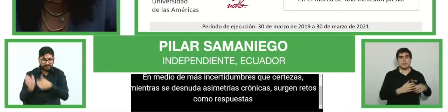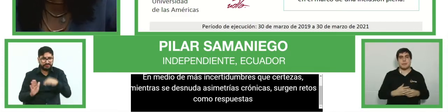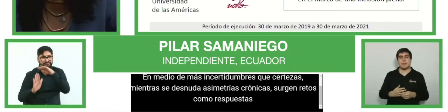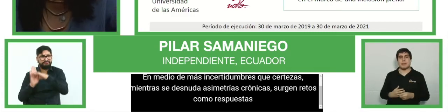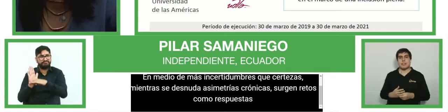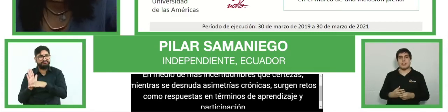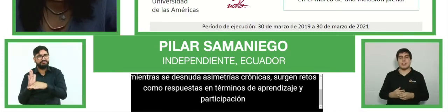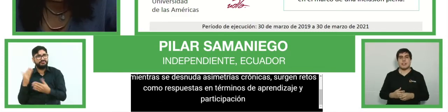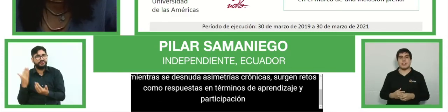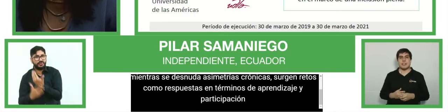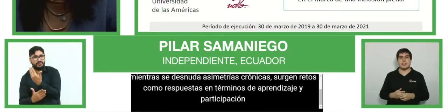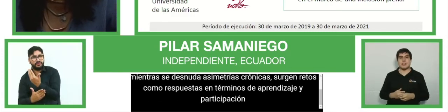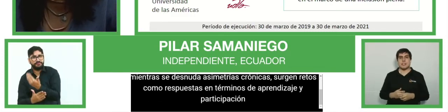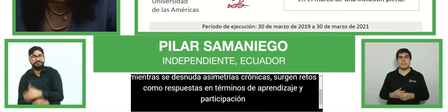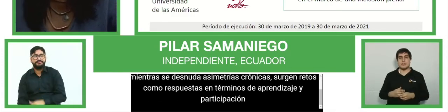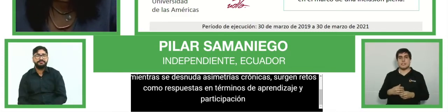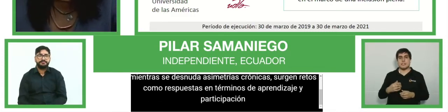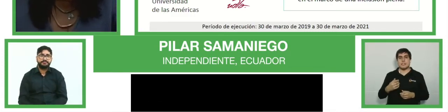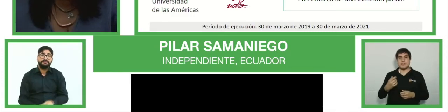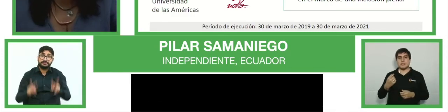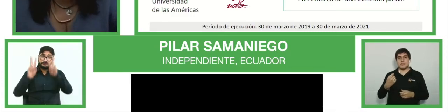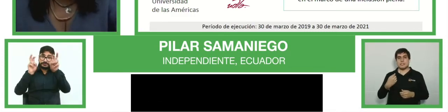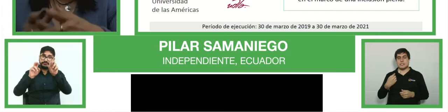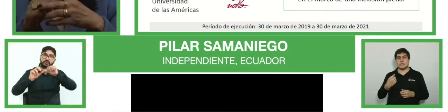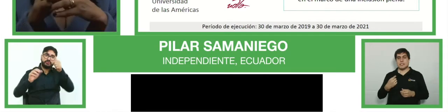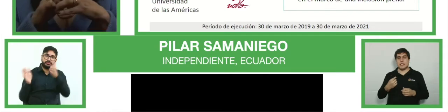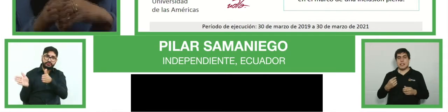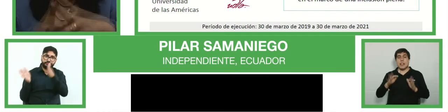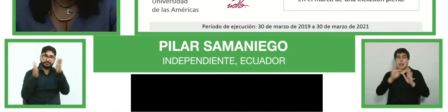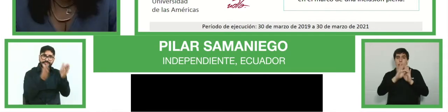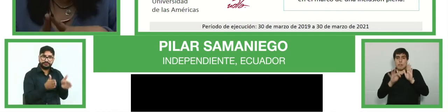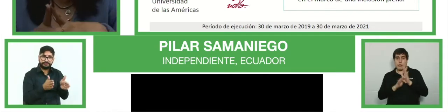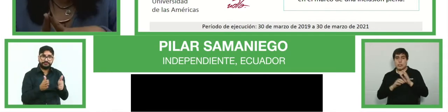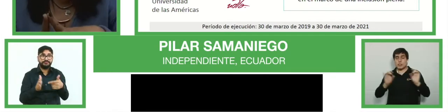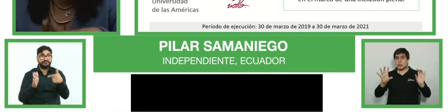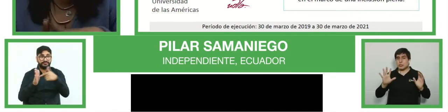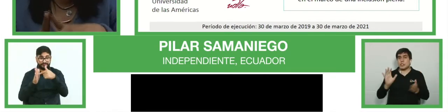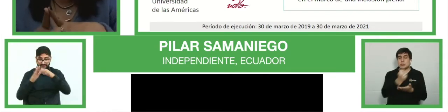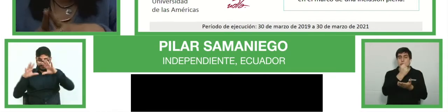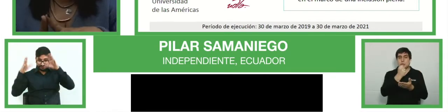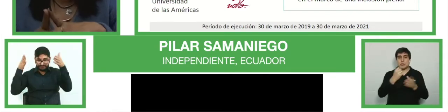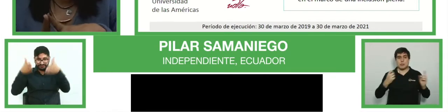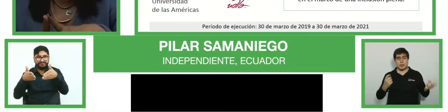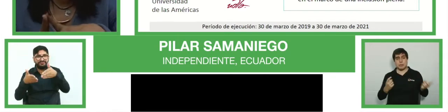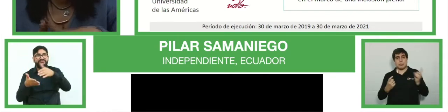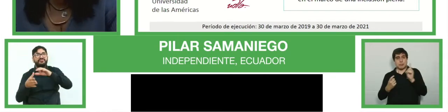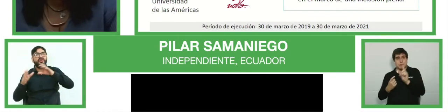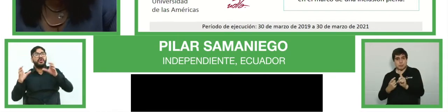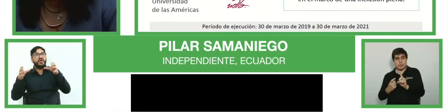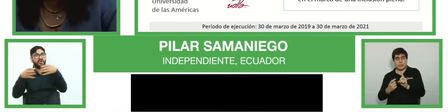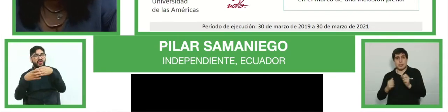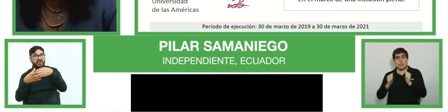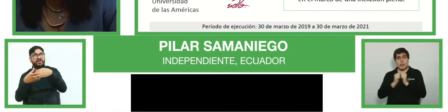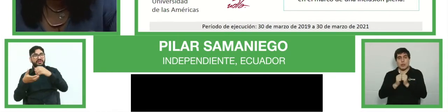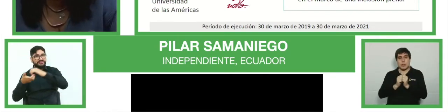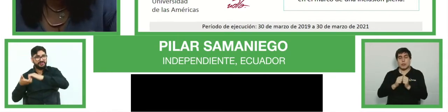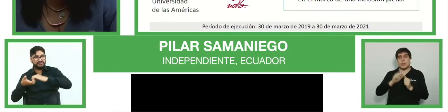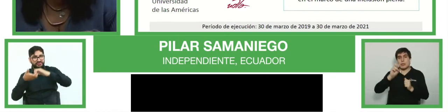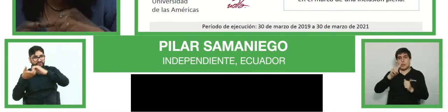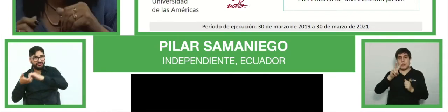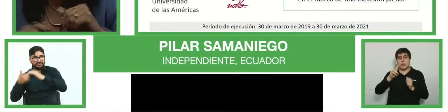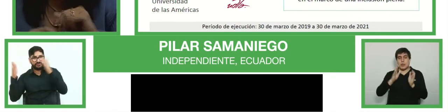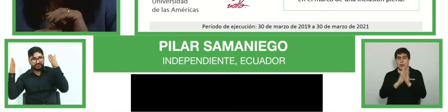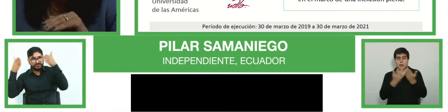la gentil invitación de Fundación Descúbreme con la promesa central y transformadora de la Agenda 2030 de